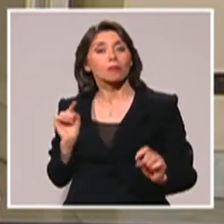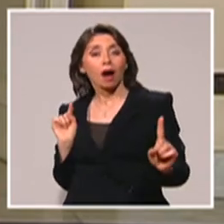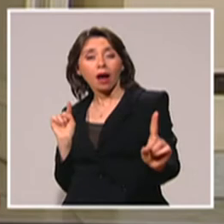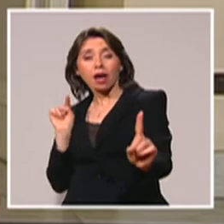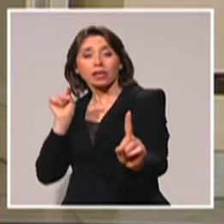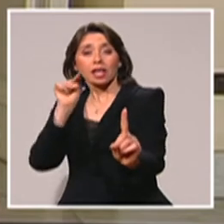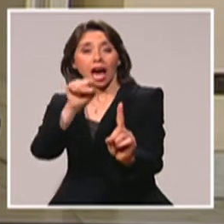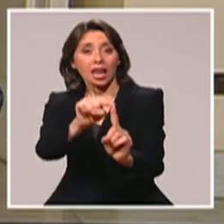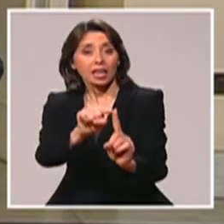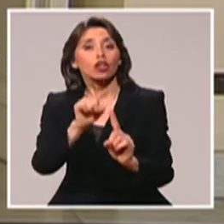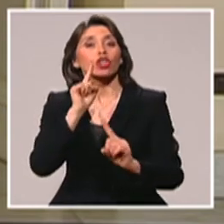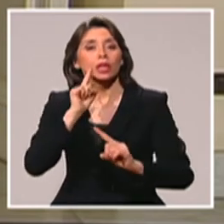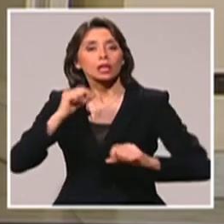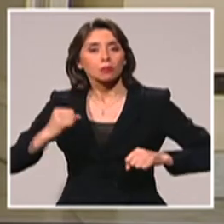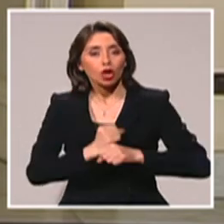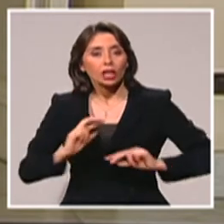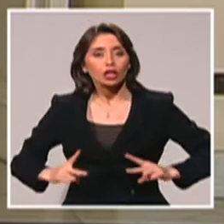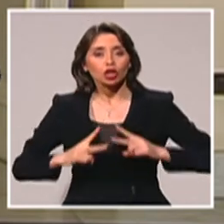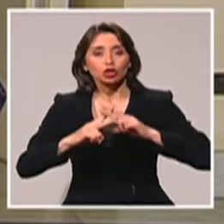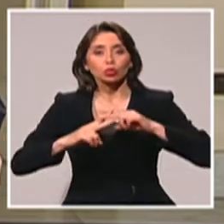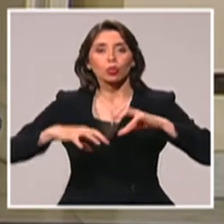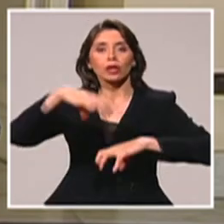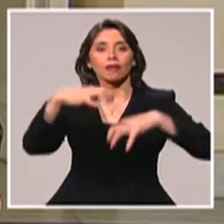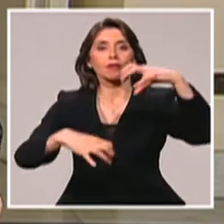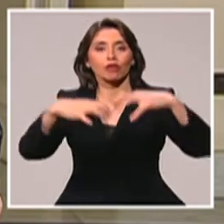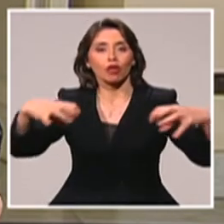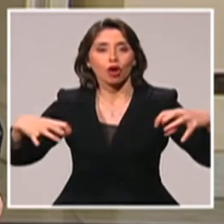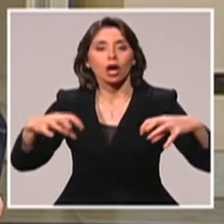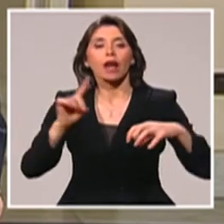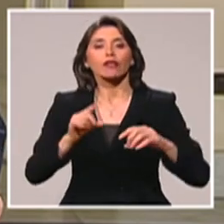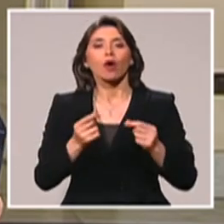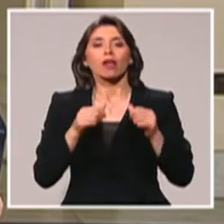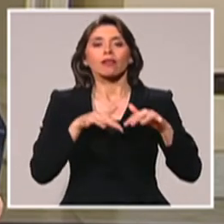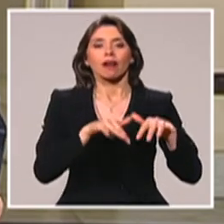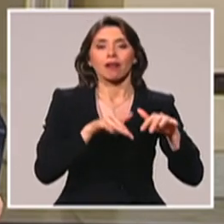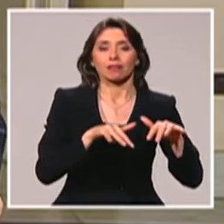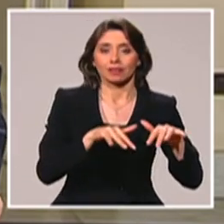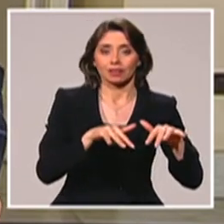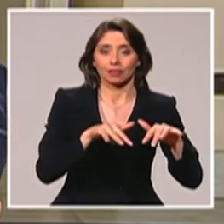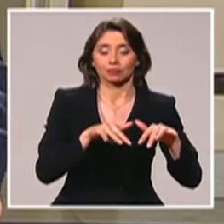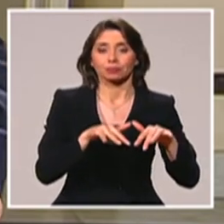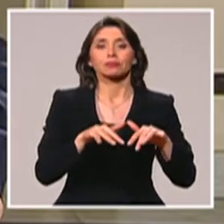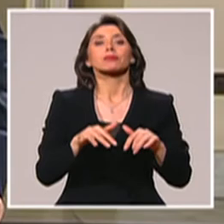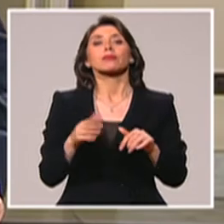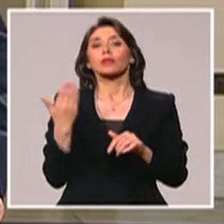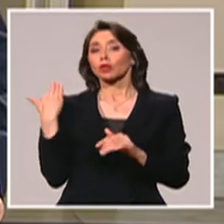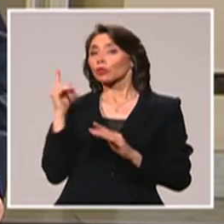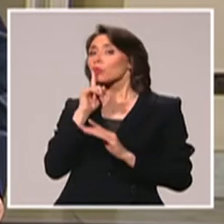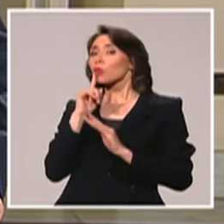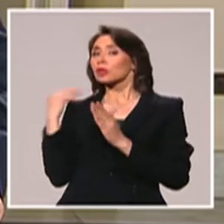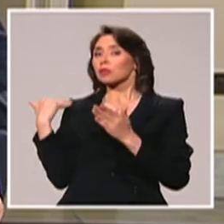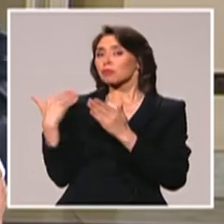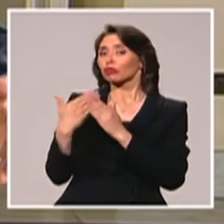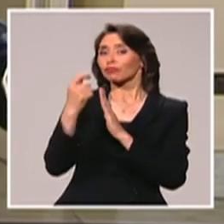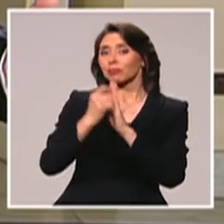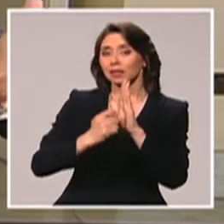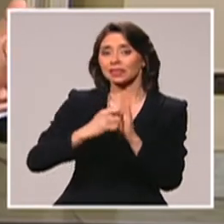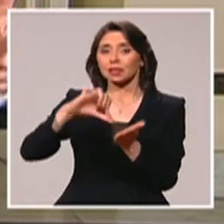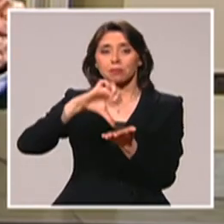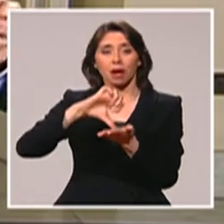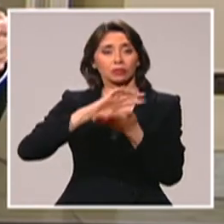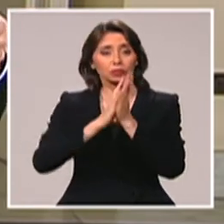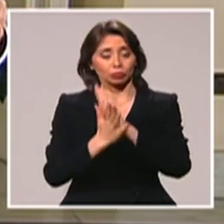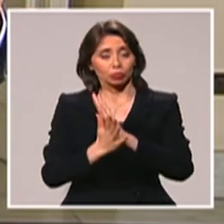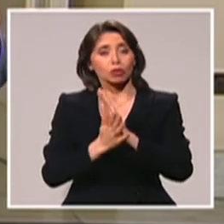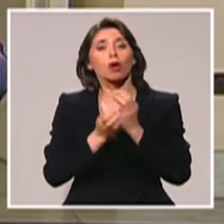tenemos que ir construyendo sobre roca y no sobre arena durante los últimos meses el país entero